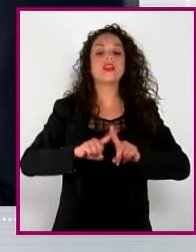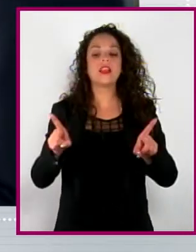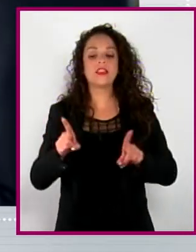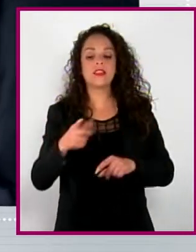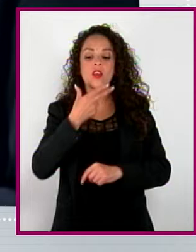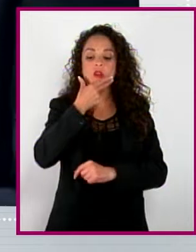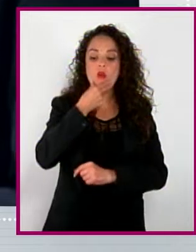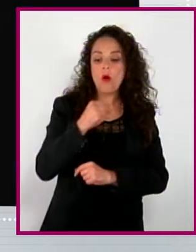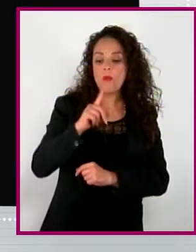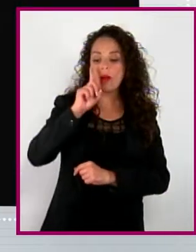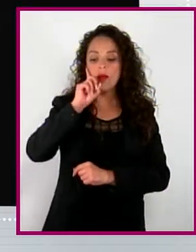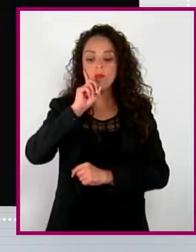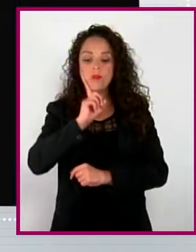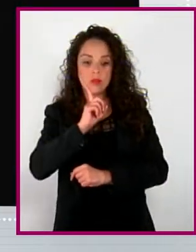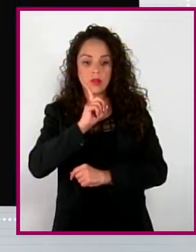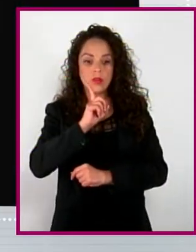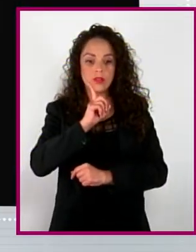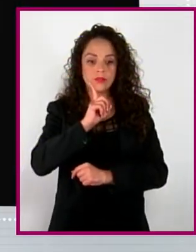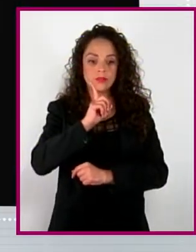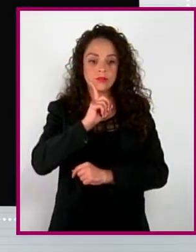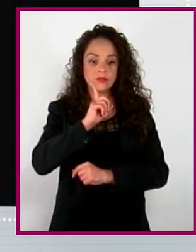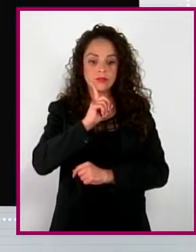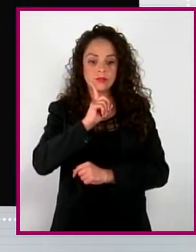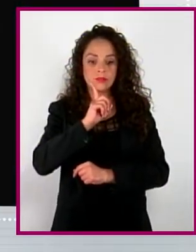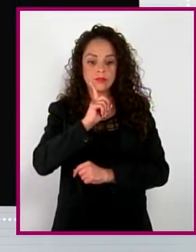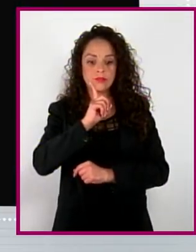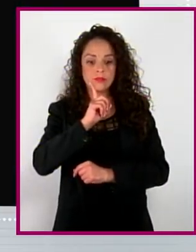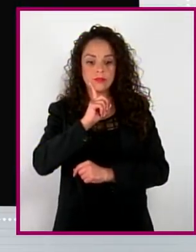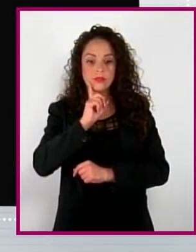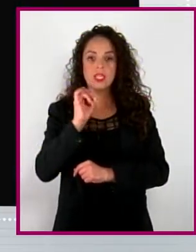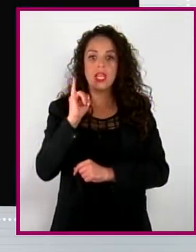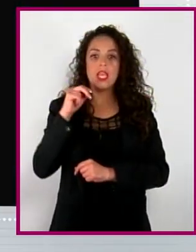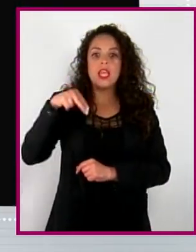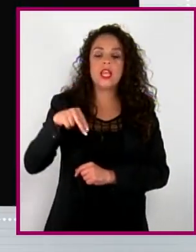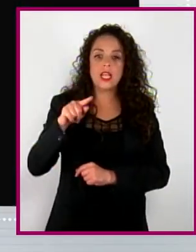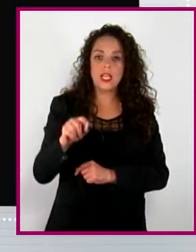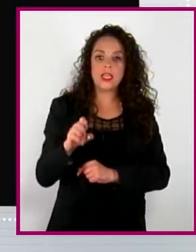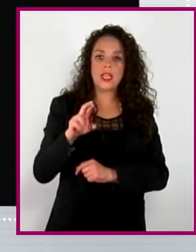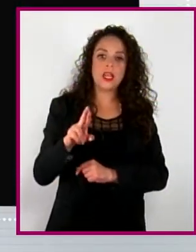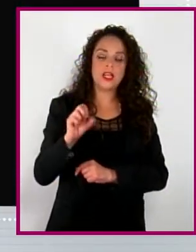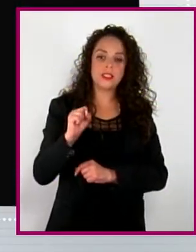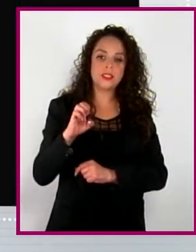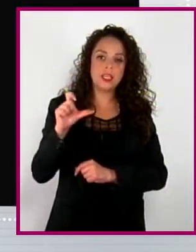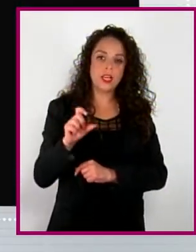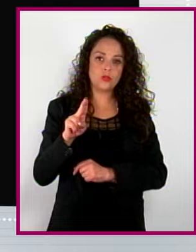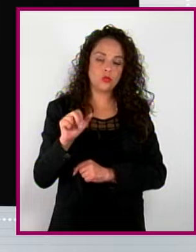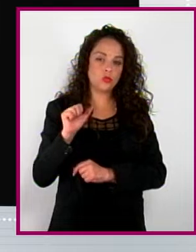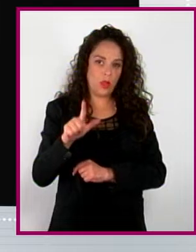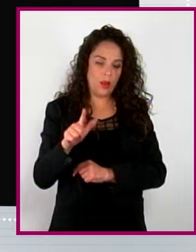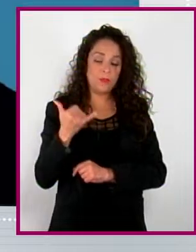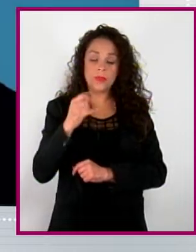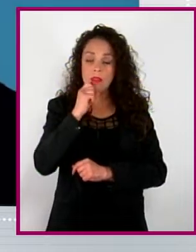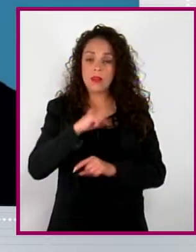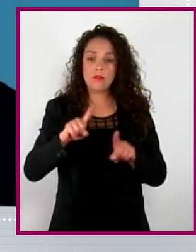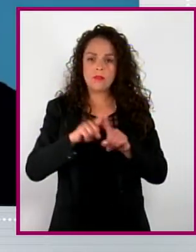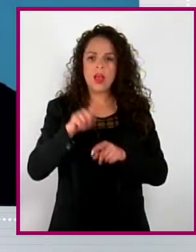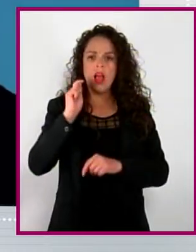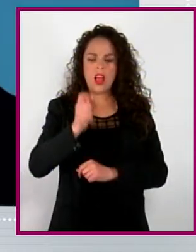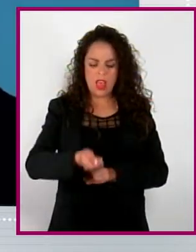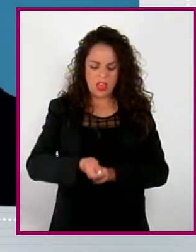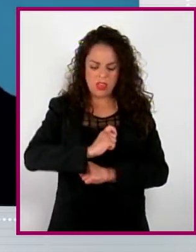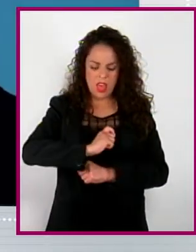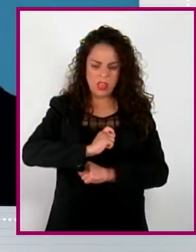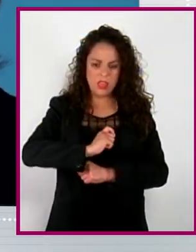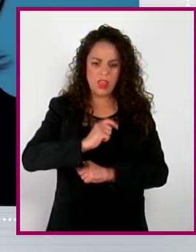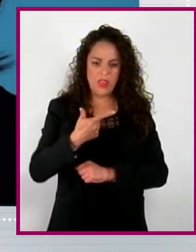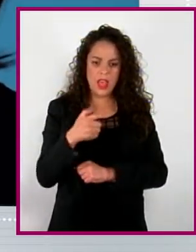hombres, mujeres e intersexuales, y también incluye nuestra identidad de género, los roles